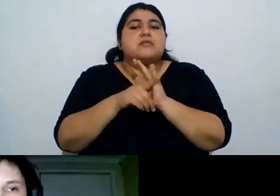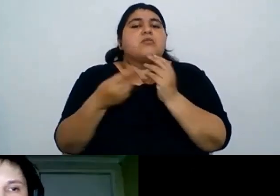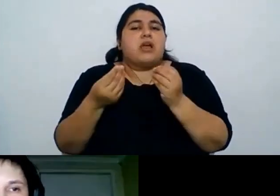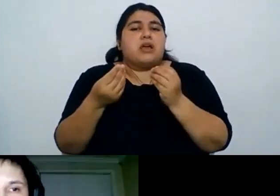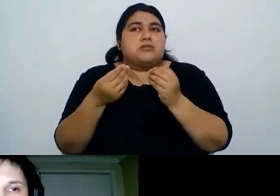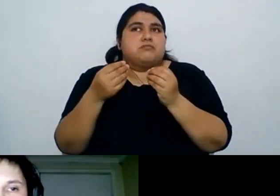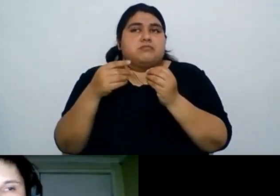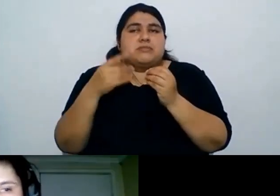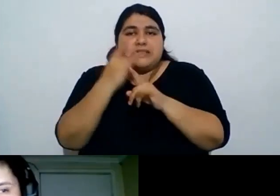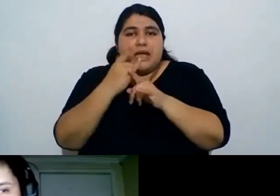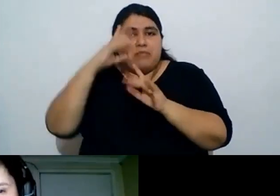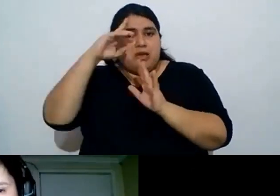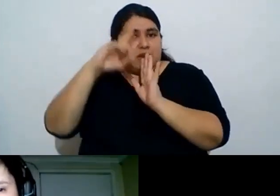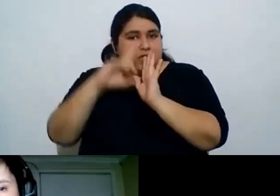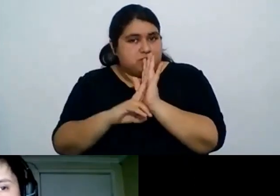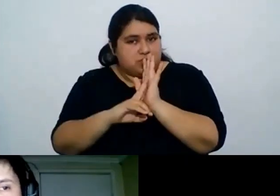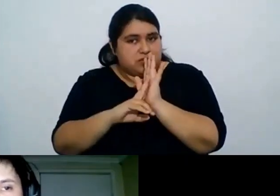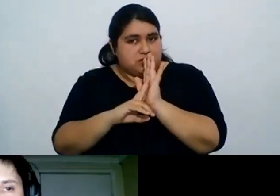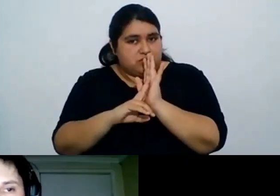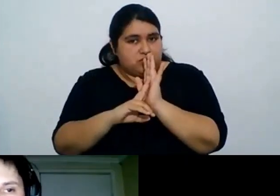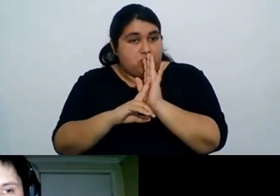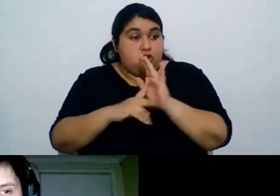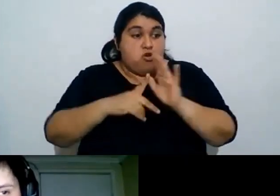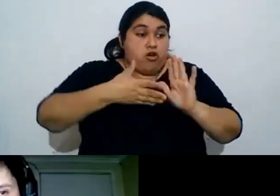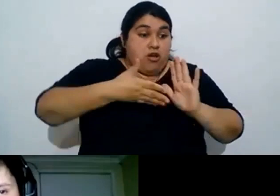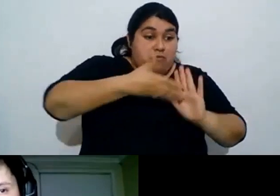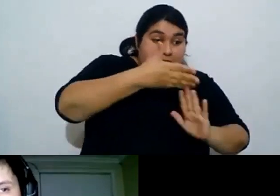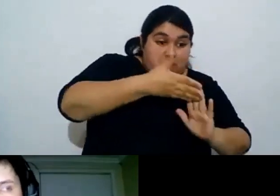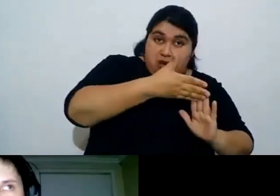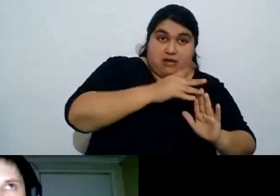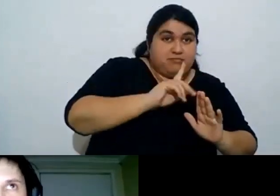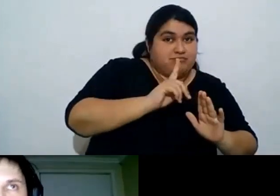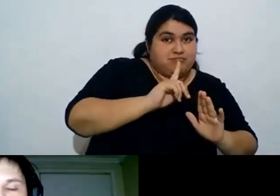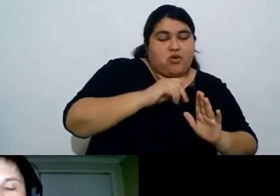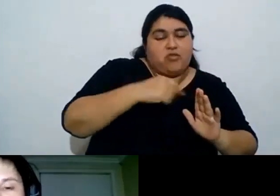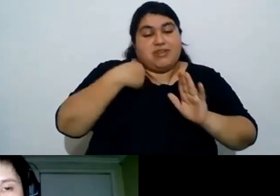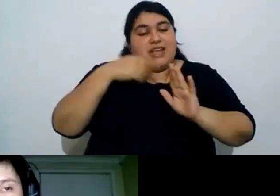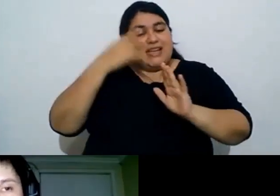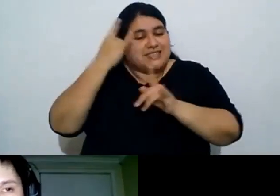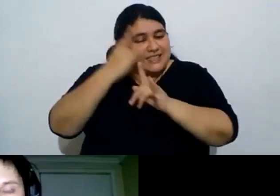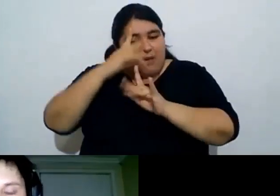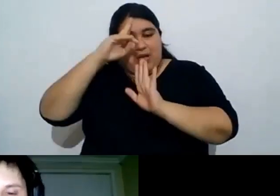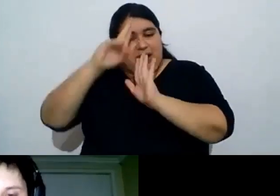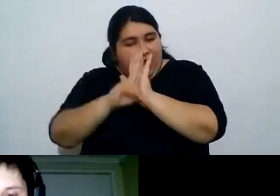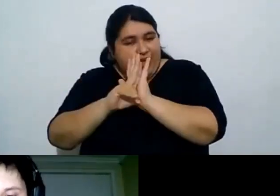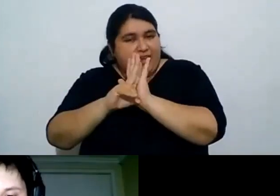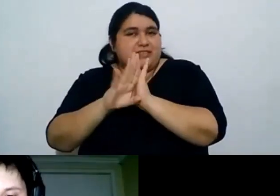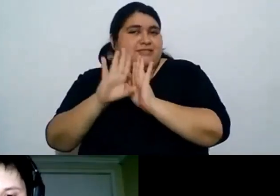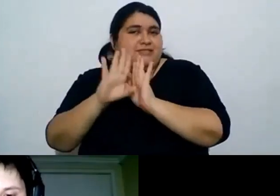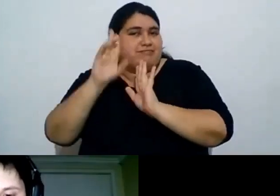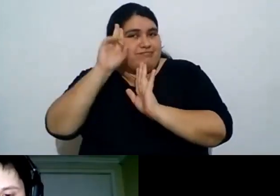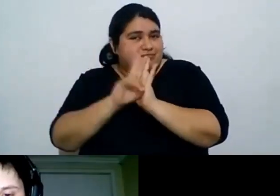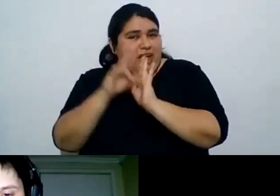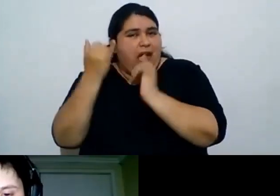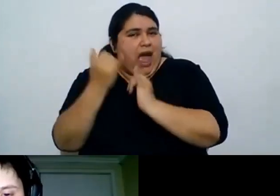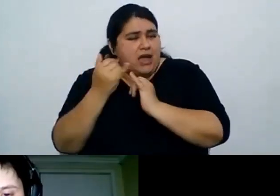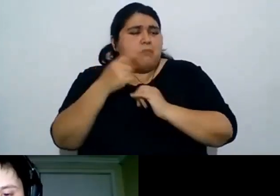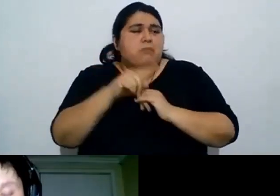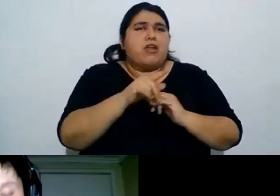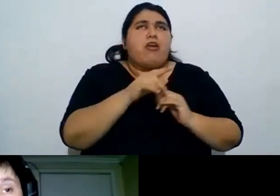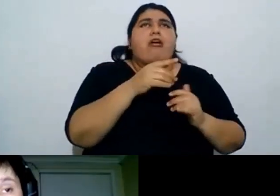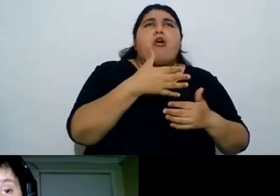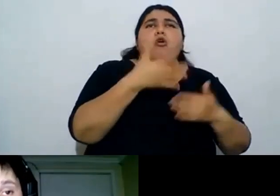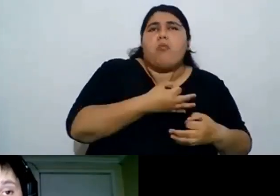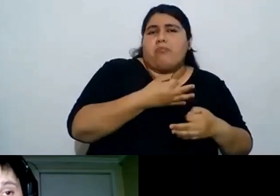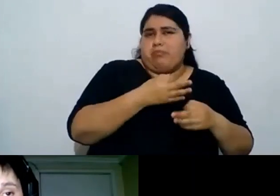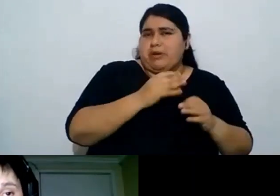ley, no por la vocación a la ley o no por la vocación a hacer lo correcto. Entonces, ¿qué sucede? En